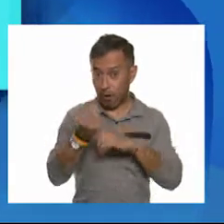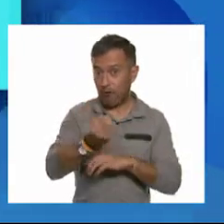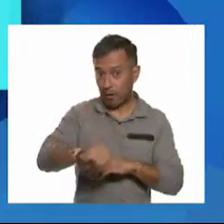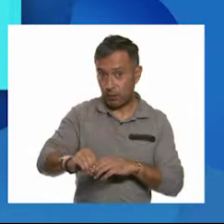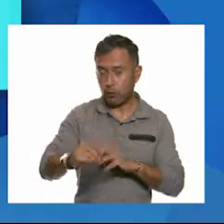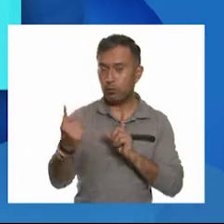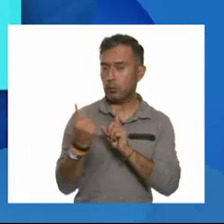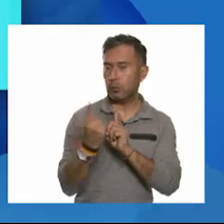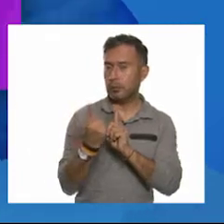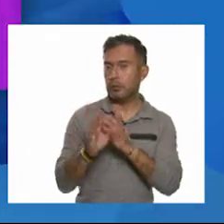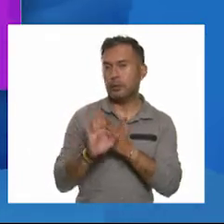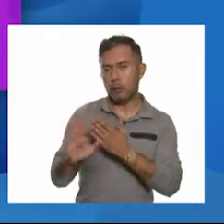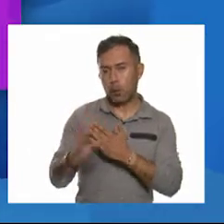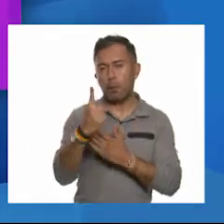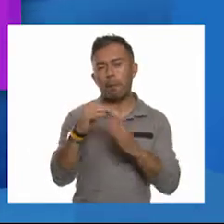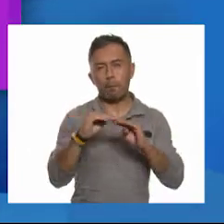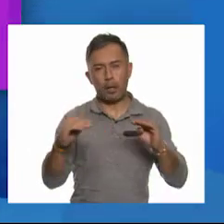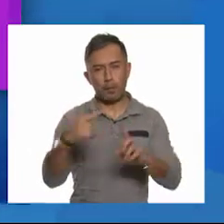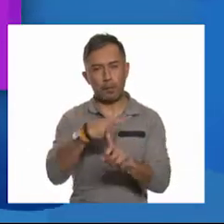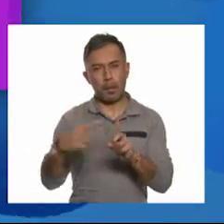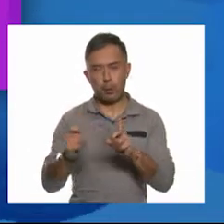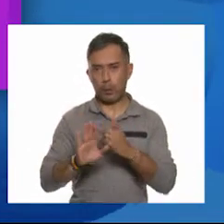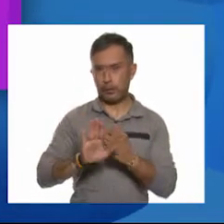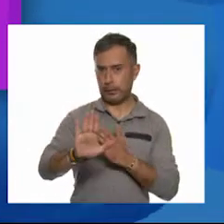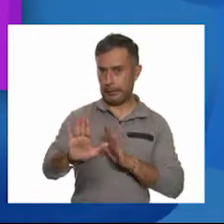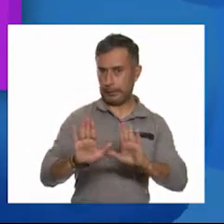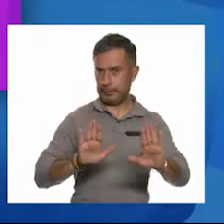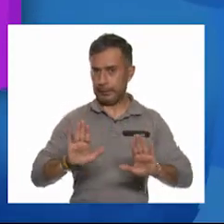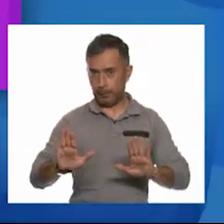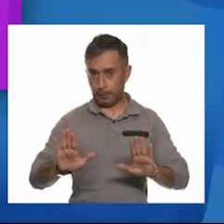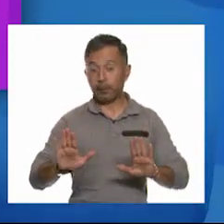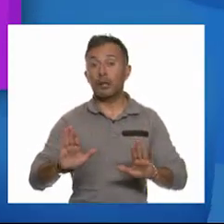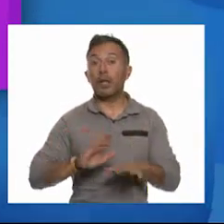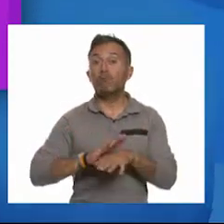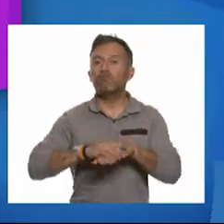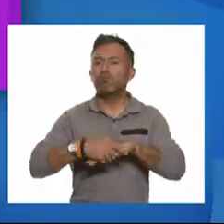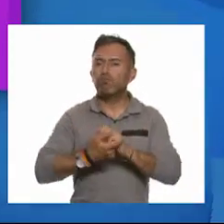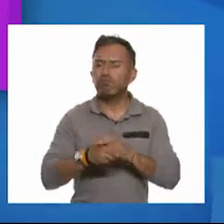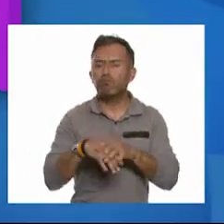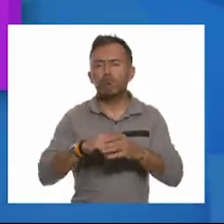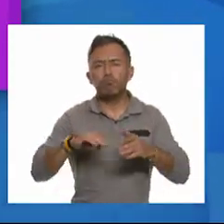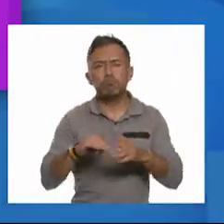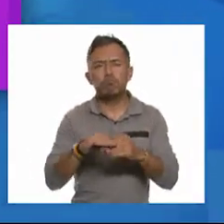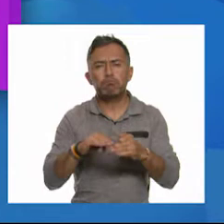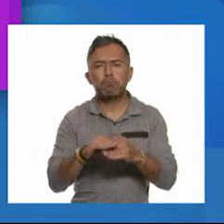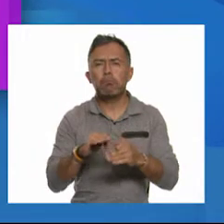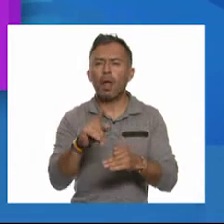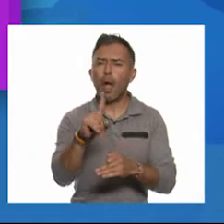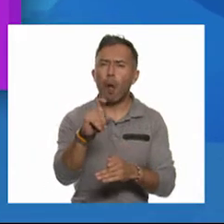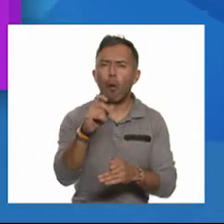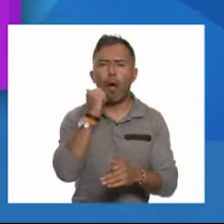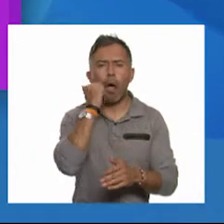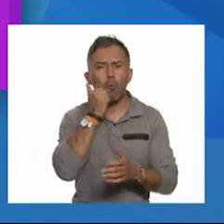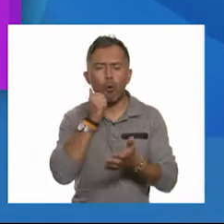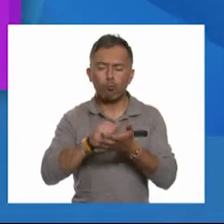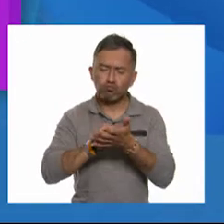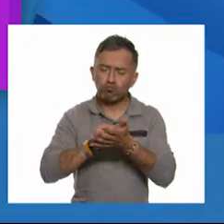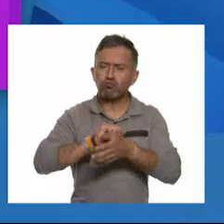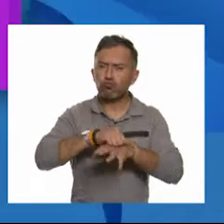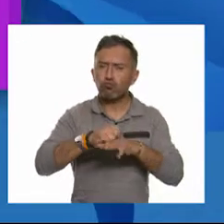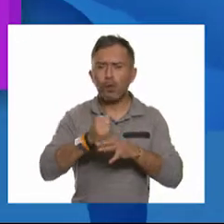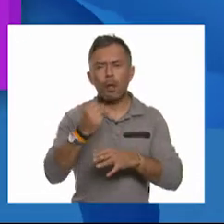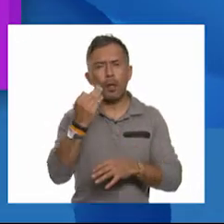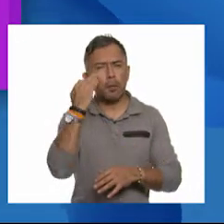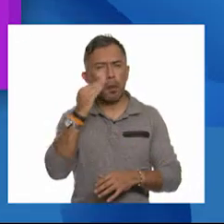1,5 metros entre tú y los demás. Lávate las manos muy seguido con agua y jabón por lo menos durante 20 segundos